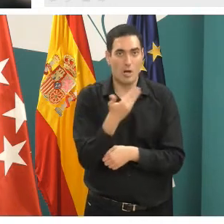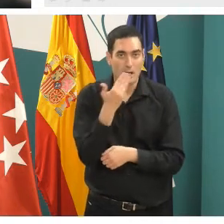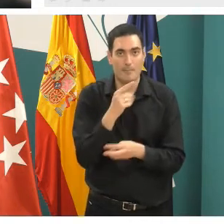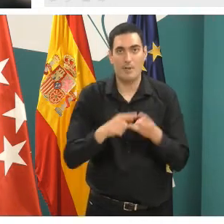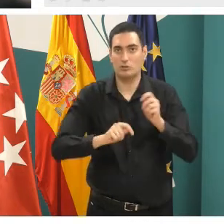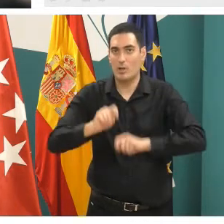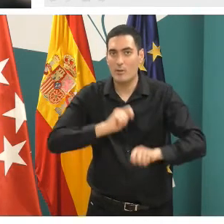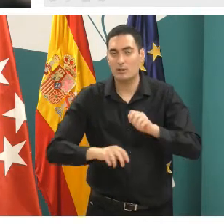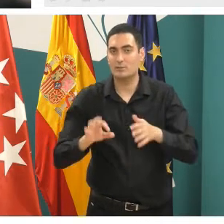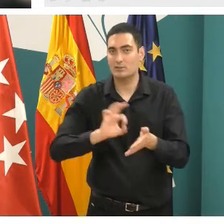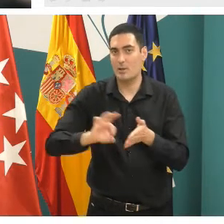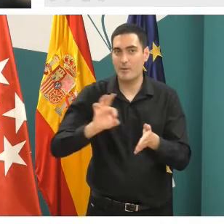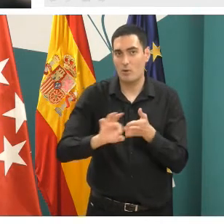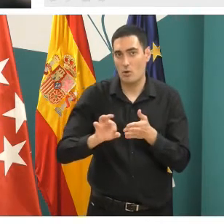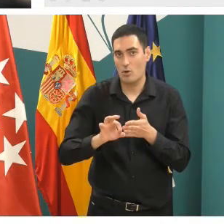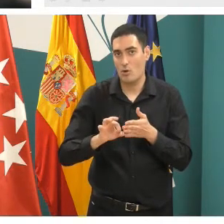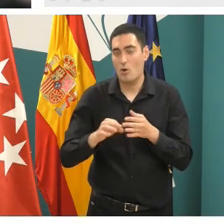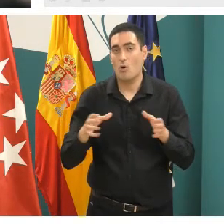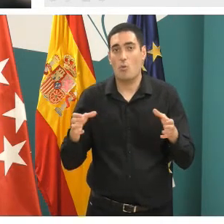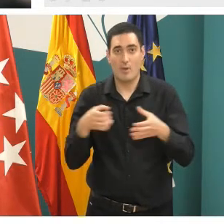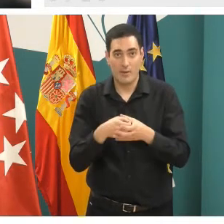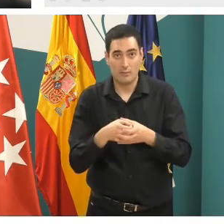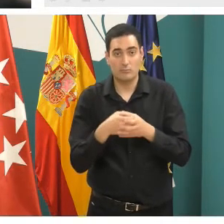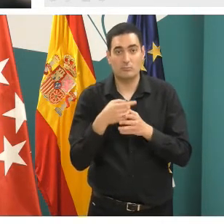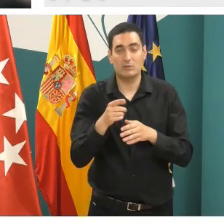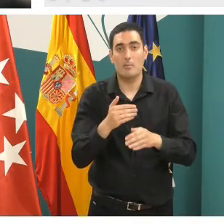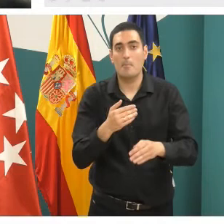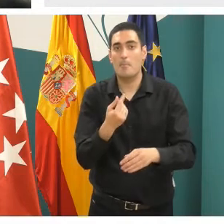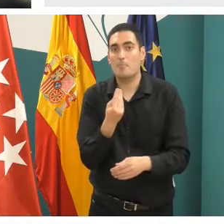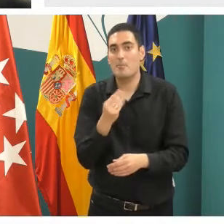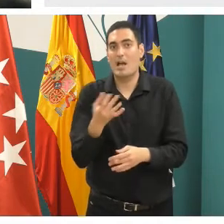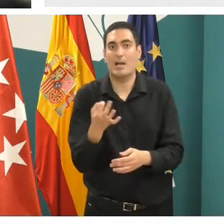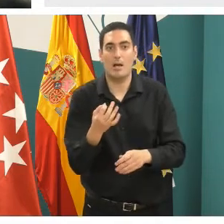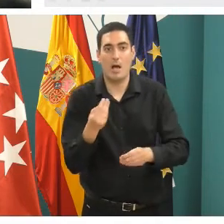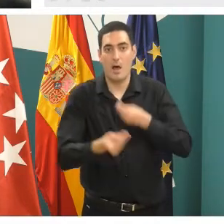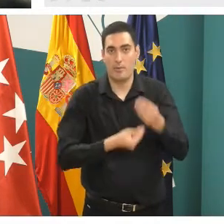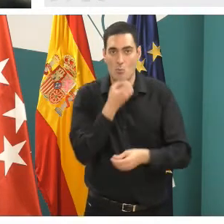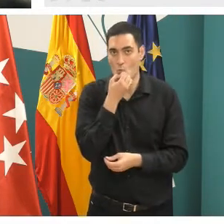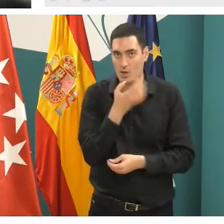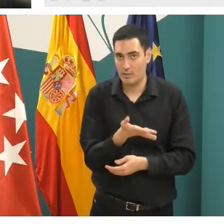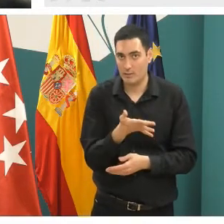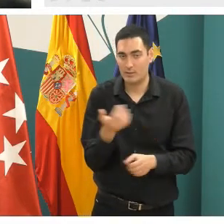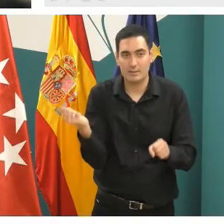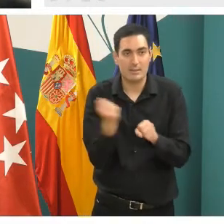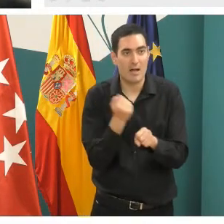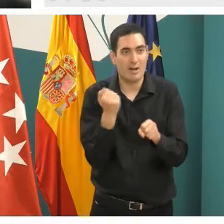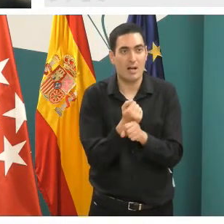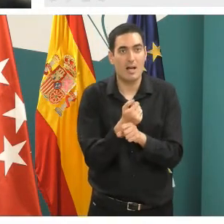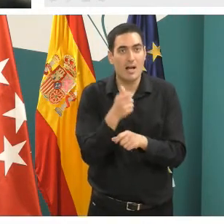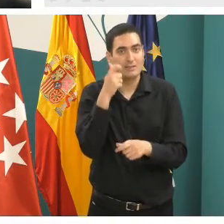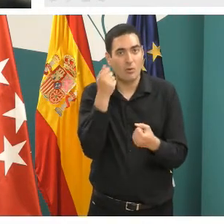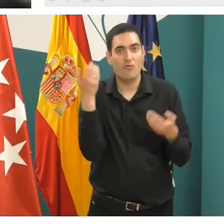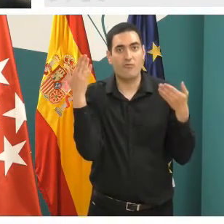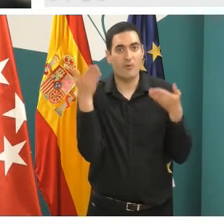asociaciones, los servicios comunitarios, con lo cual es algo más que hacer una buena acción. es trabajar a favor de la salud. Es